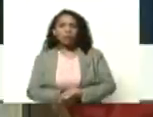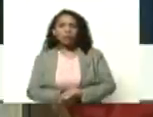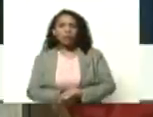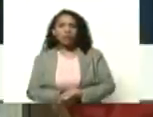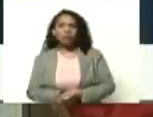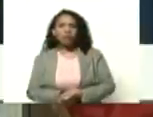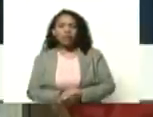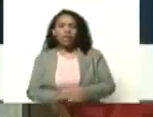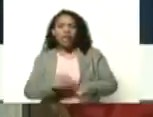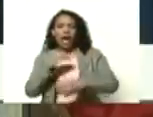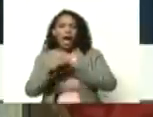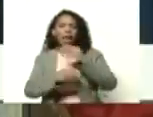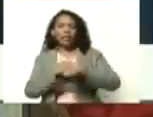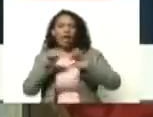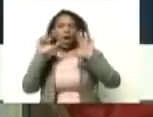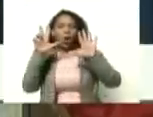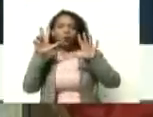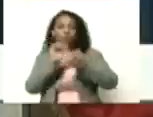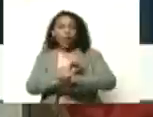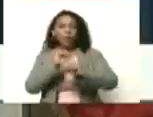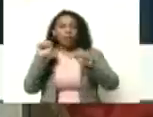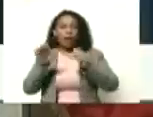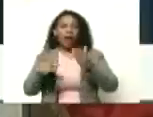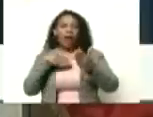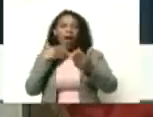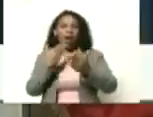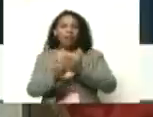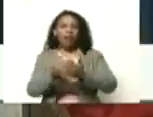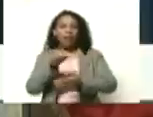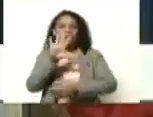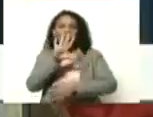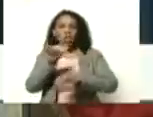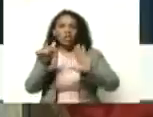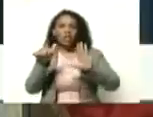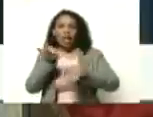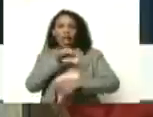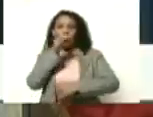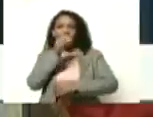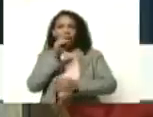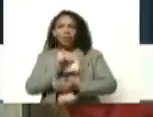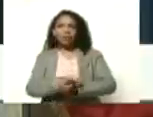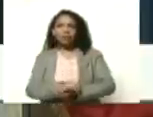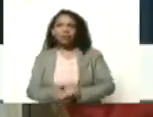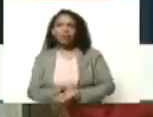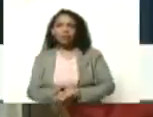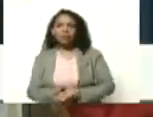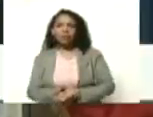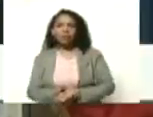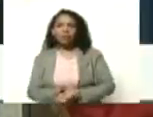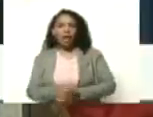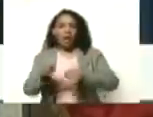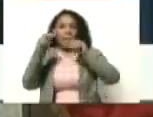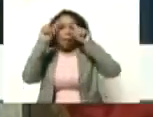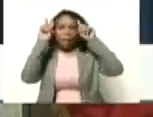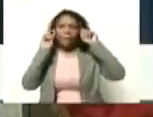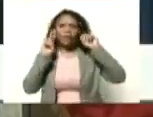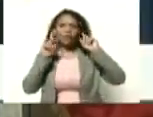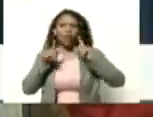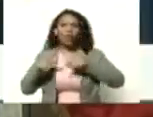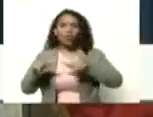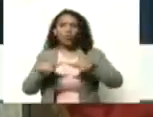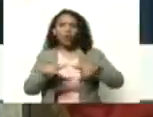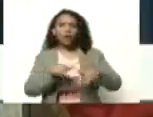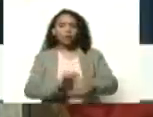lanza desde la 8 y tanto de la mañana hasta las 5 o 6 de la tarde y que limpiando un local